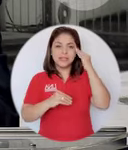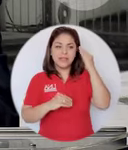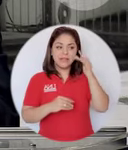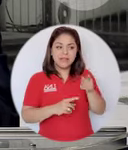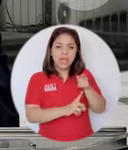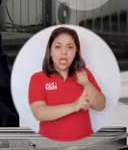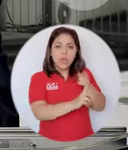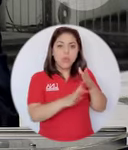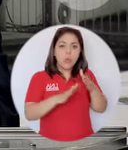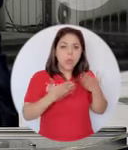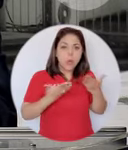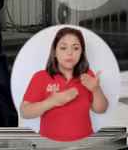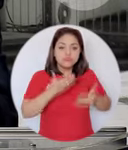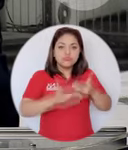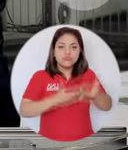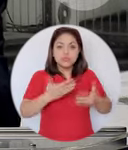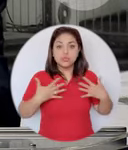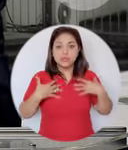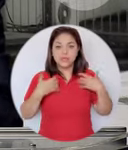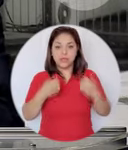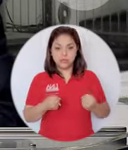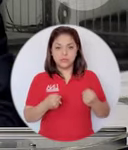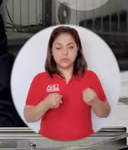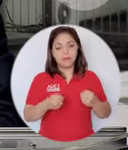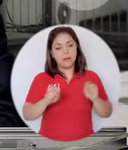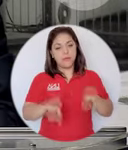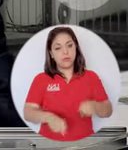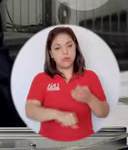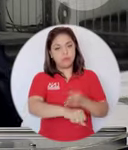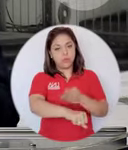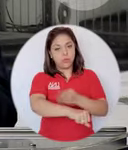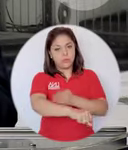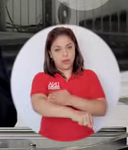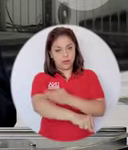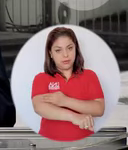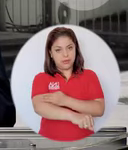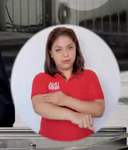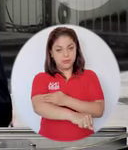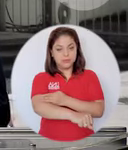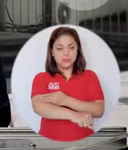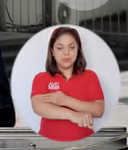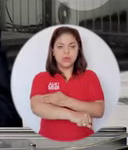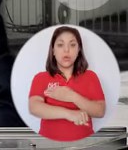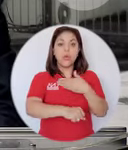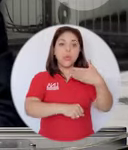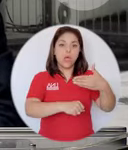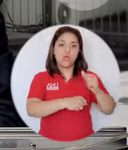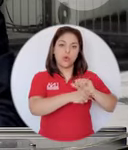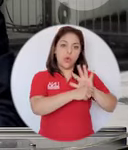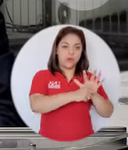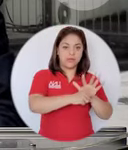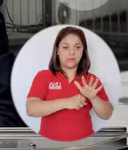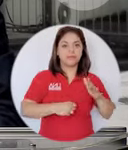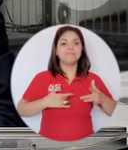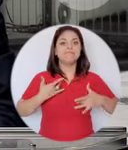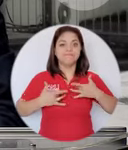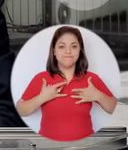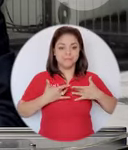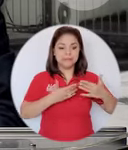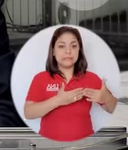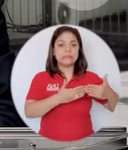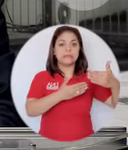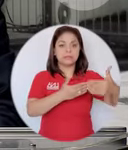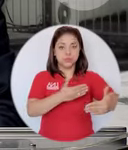la conducta en la atención, para poder recuperar mi salud en los casos en donde justamente el COVID prolongado se